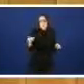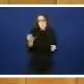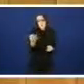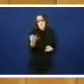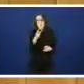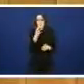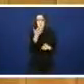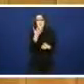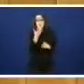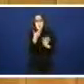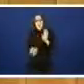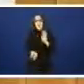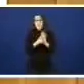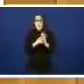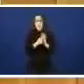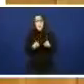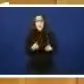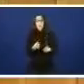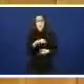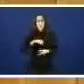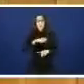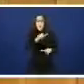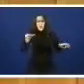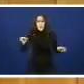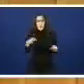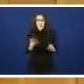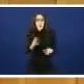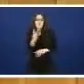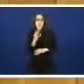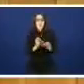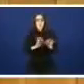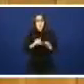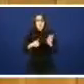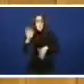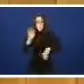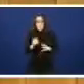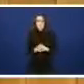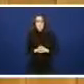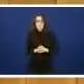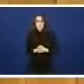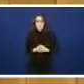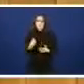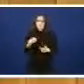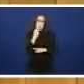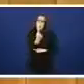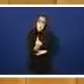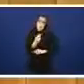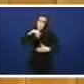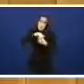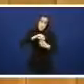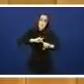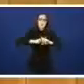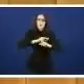cando o capítulo de gastos de personal, reitero, supón máis do 40% dos orzamentos da Xunta de Galicia. Este